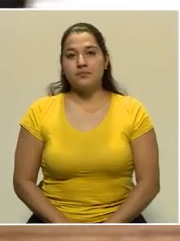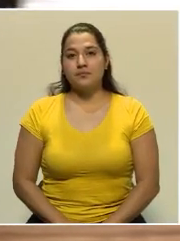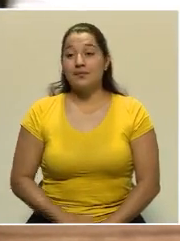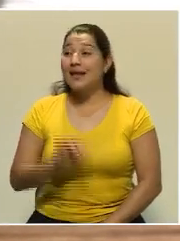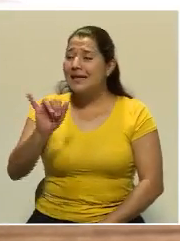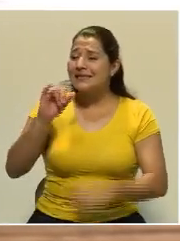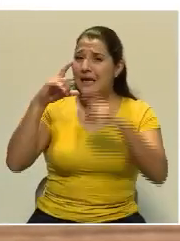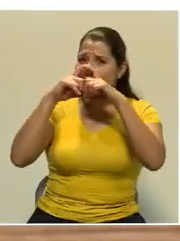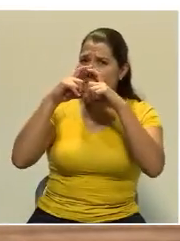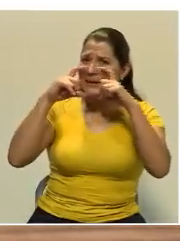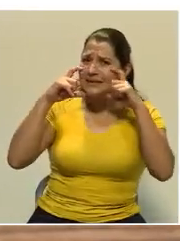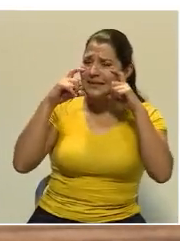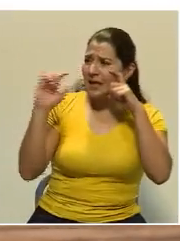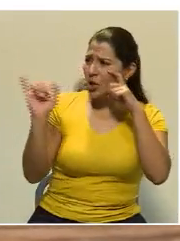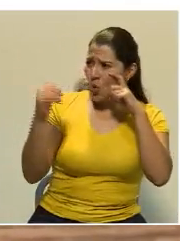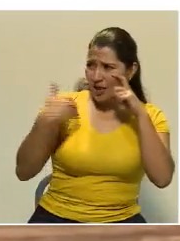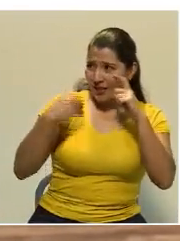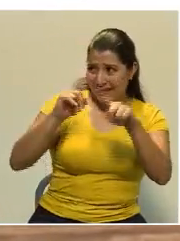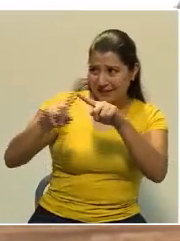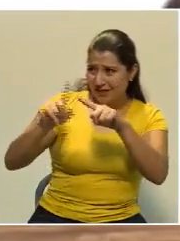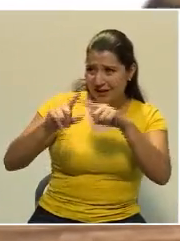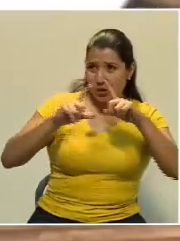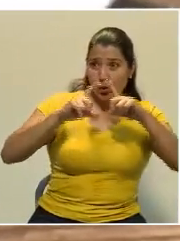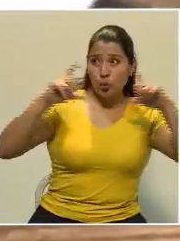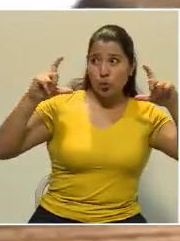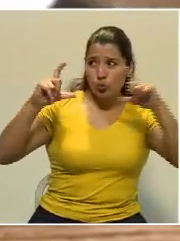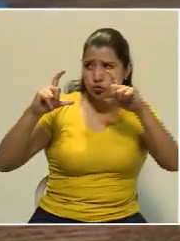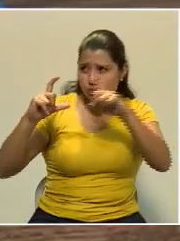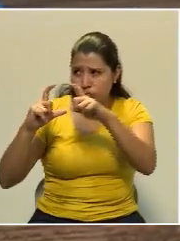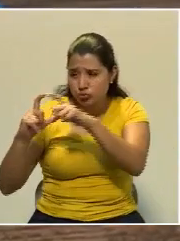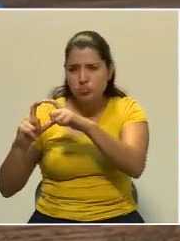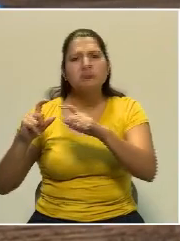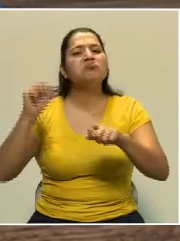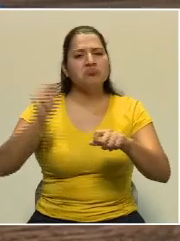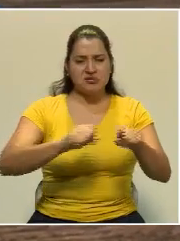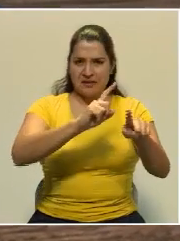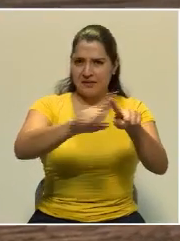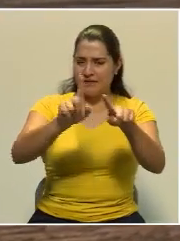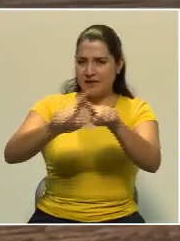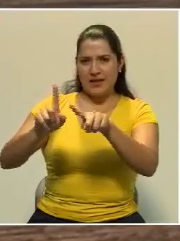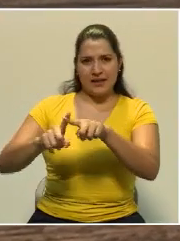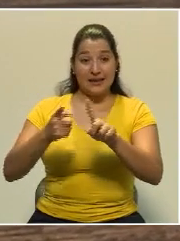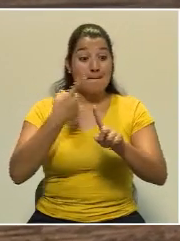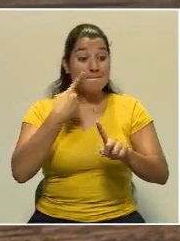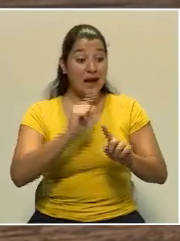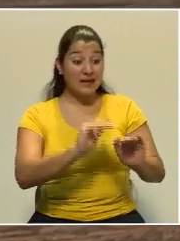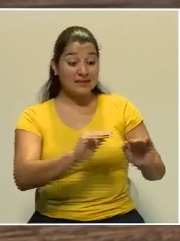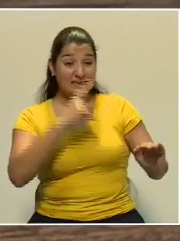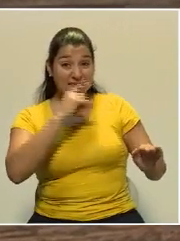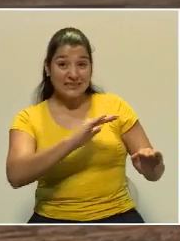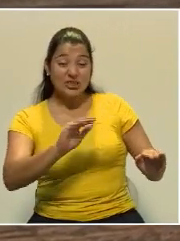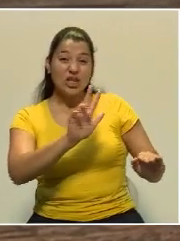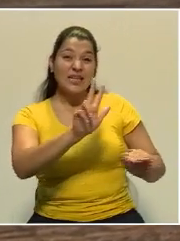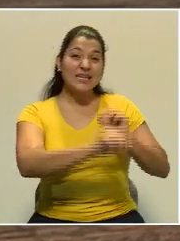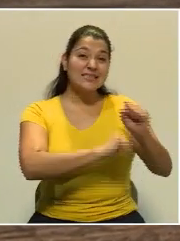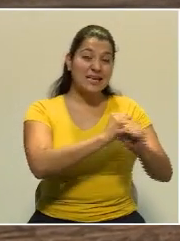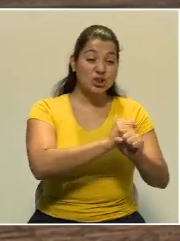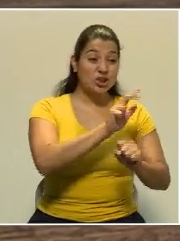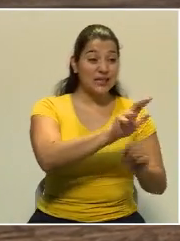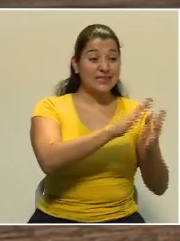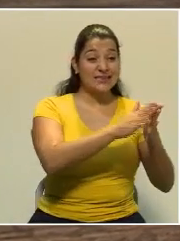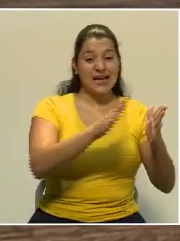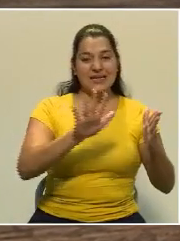Estas mascarillas igual tienen distintos tamaños. Sí, tenemos diferentes medidas, desde los 3 años, 3 a 5, 5 a 7, 7 a